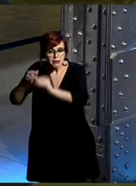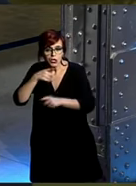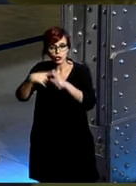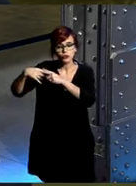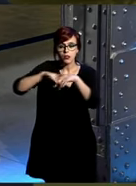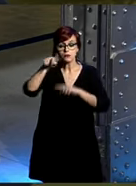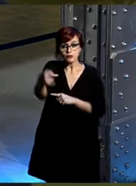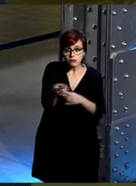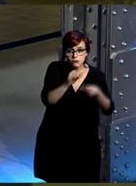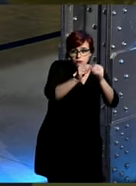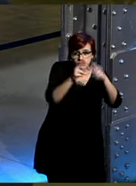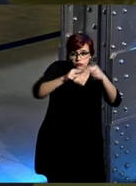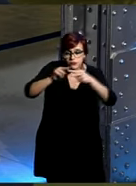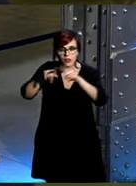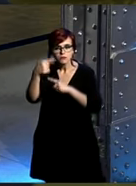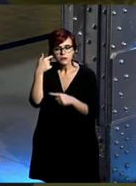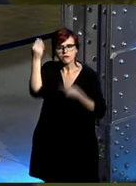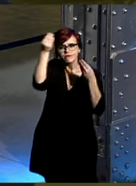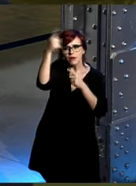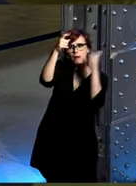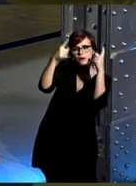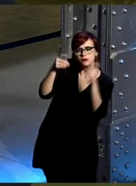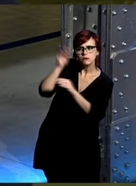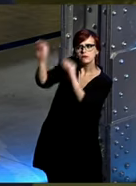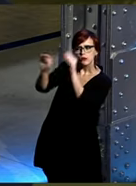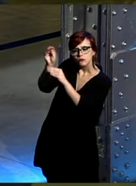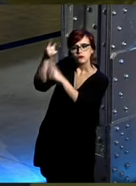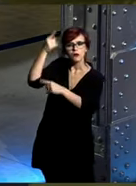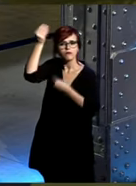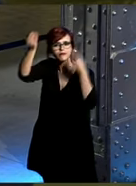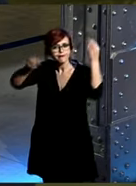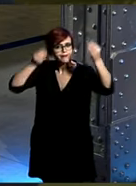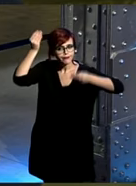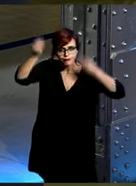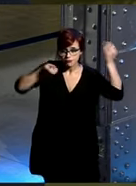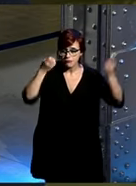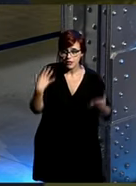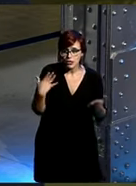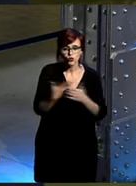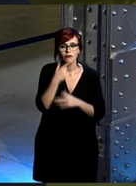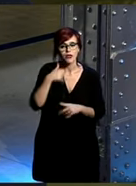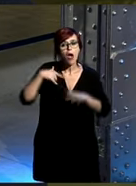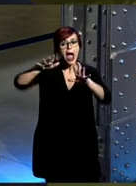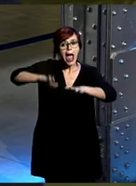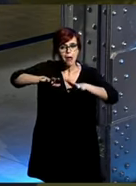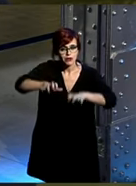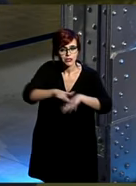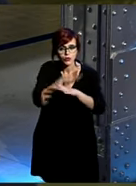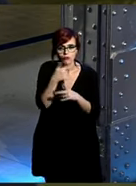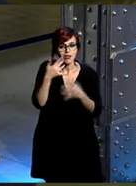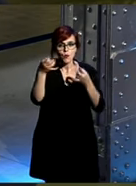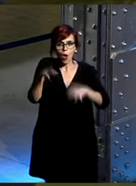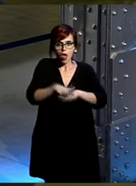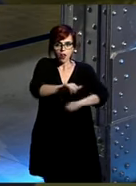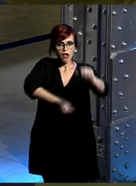producción desarrollan su capacidad crítica y desarrollan reflexión intelectual. Para mí, el lugar donde sucede el aprendizaje debería aspirar a ser un